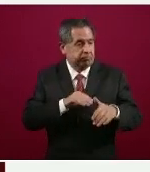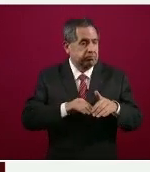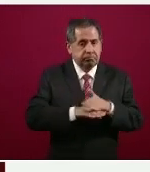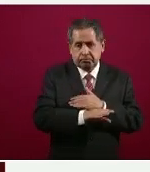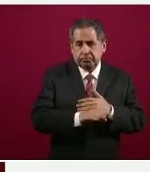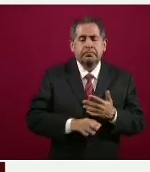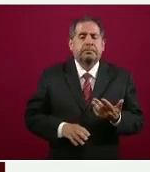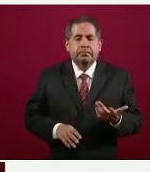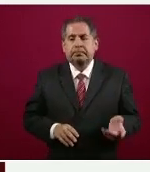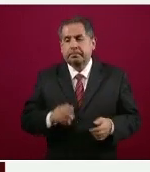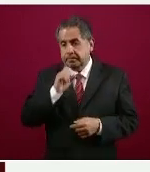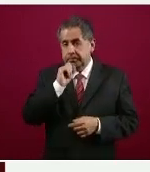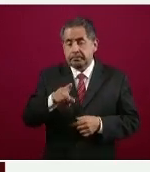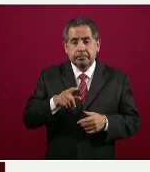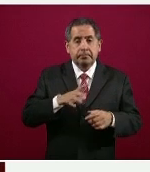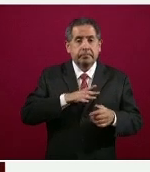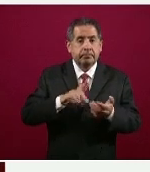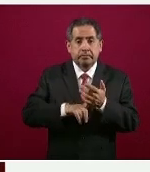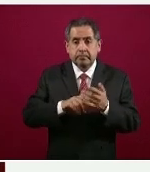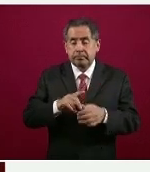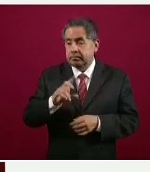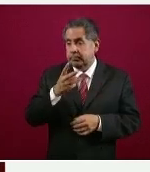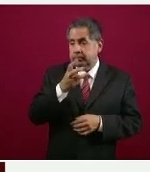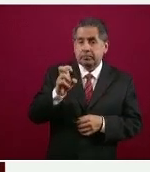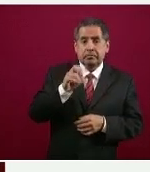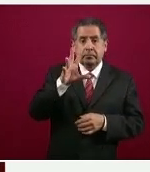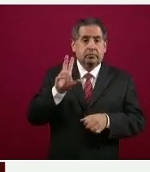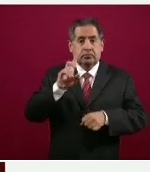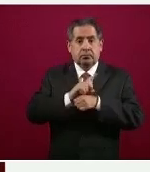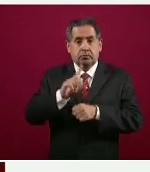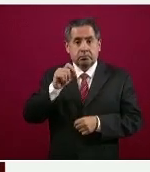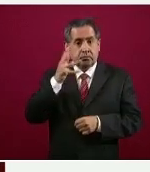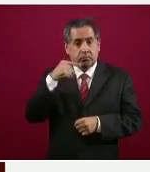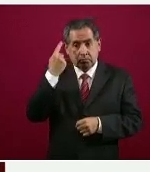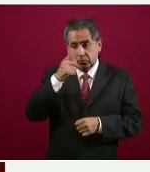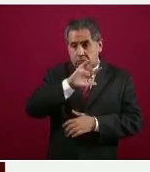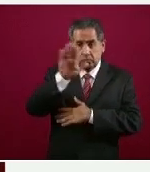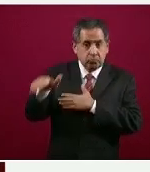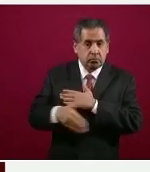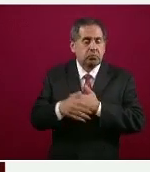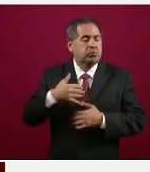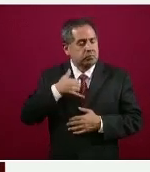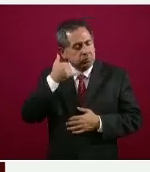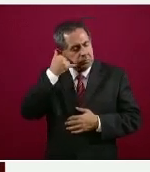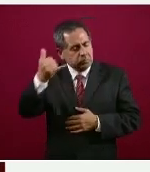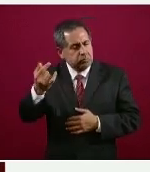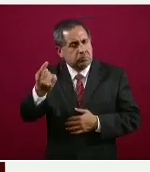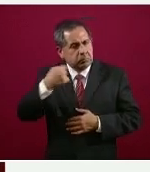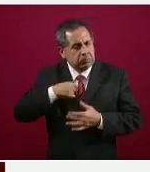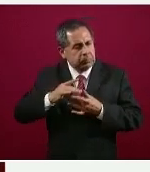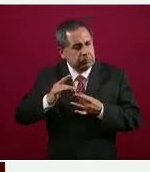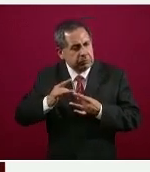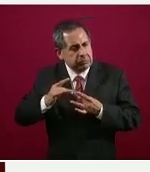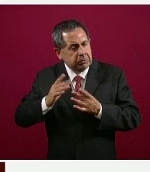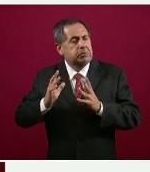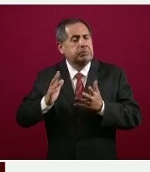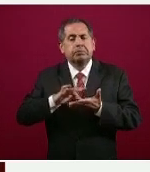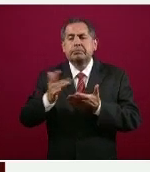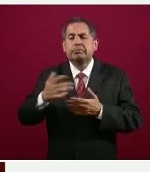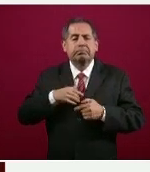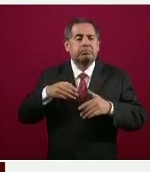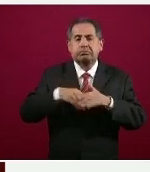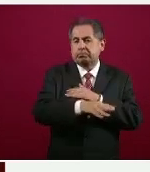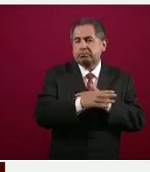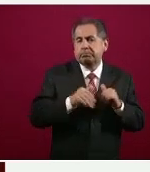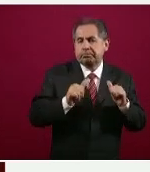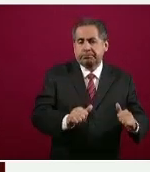un servicio disponible todo el año en forma telefónica. Y la Coordinación Nacional de Protección Civil,